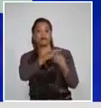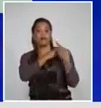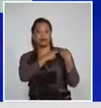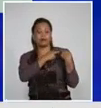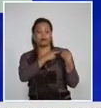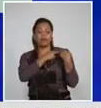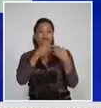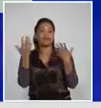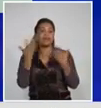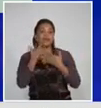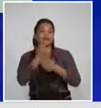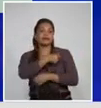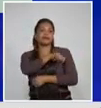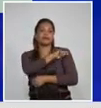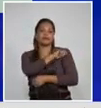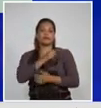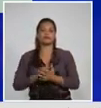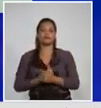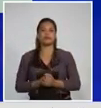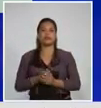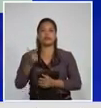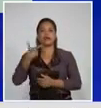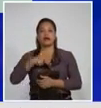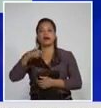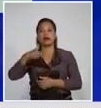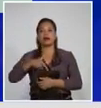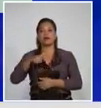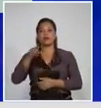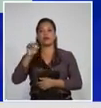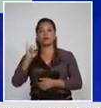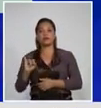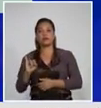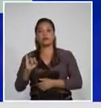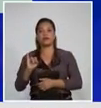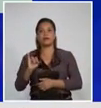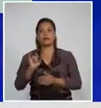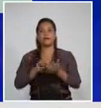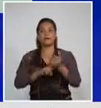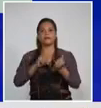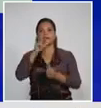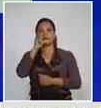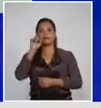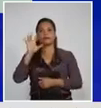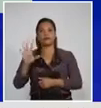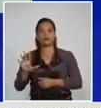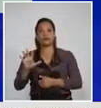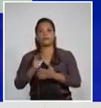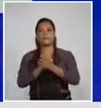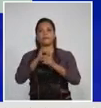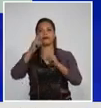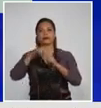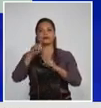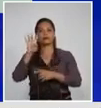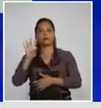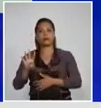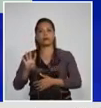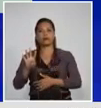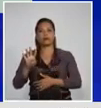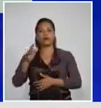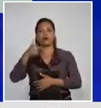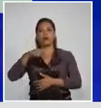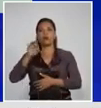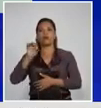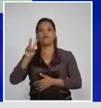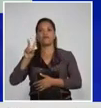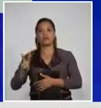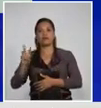población. Jagüey Grande con 6, Pedro Betancur con 5, Matanzas con 4, Jovellanos y Cárdenas